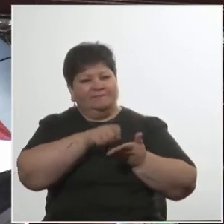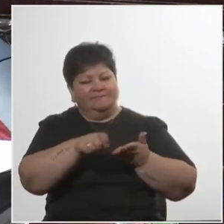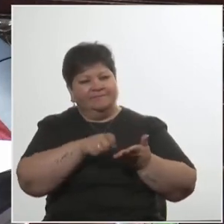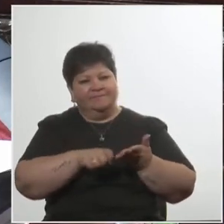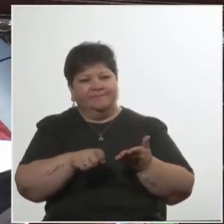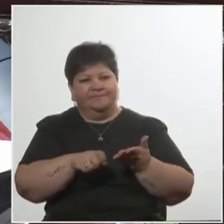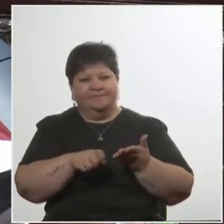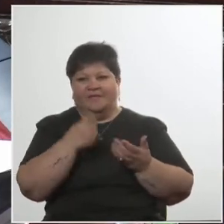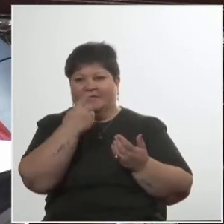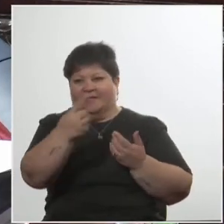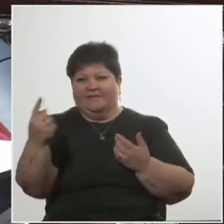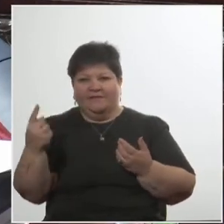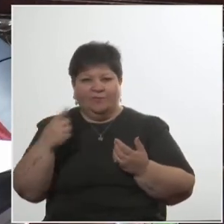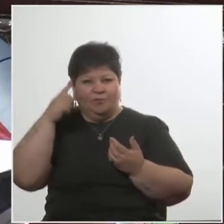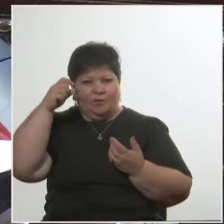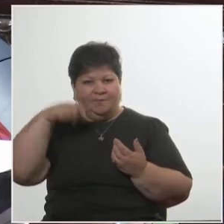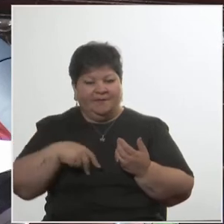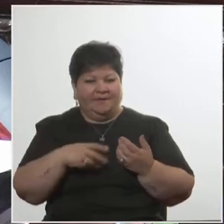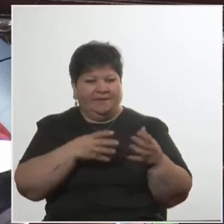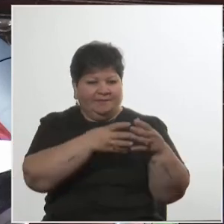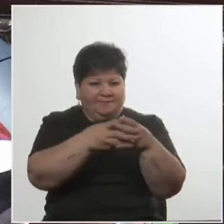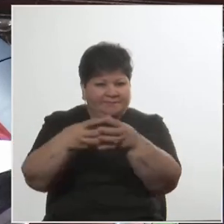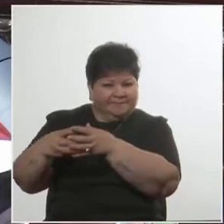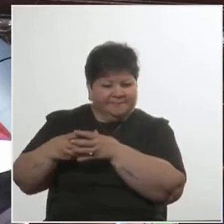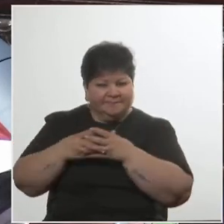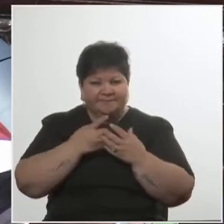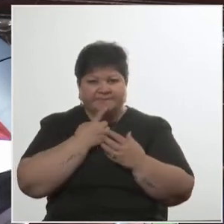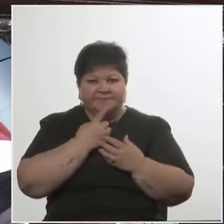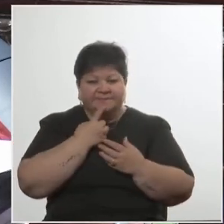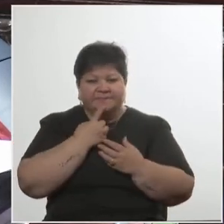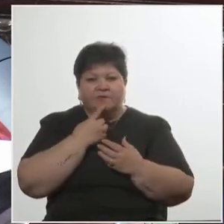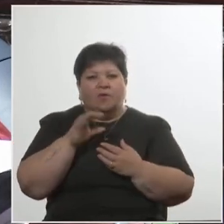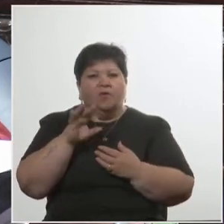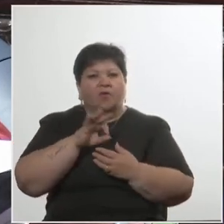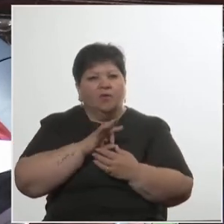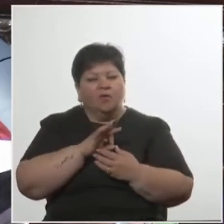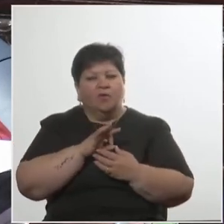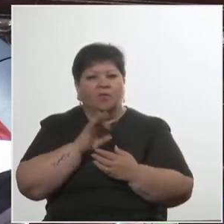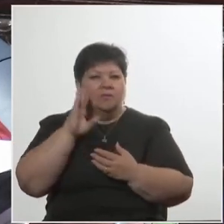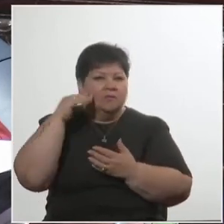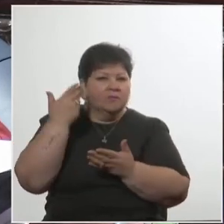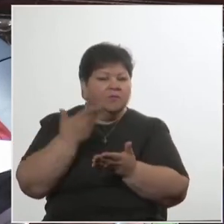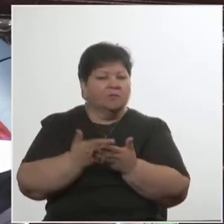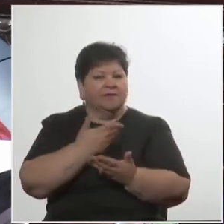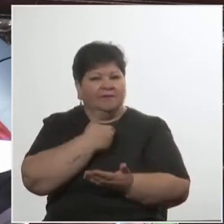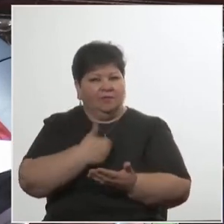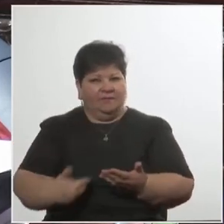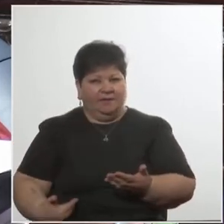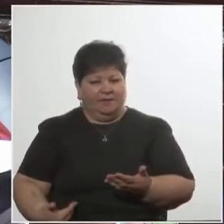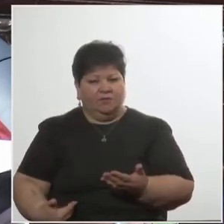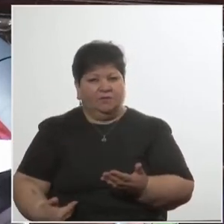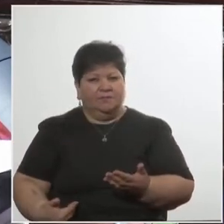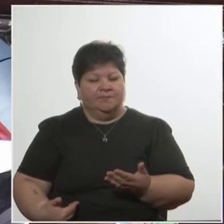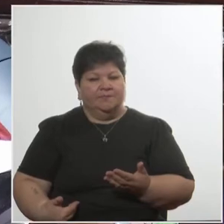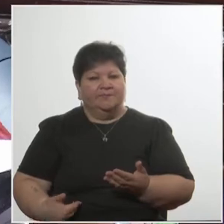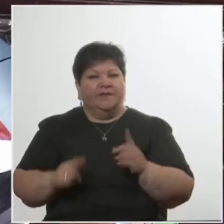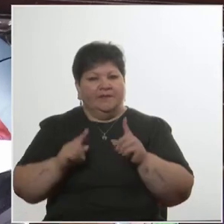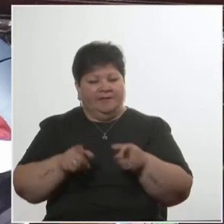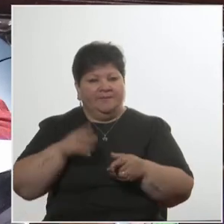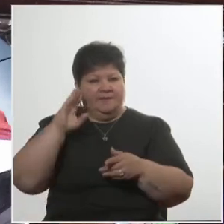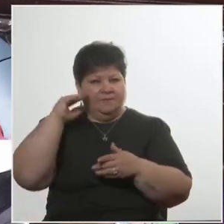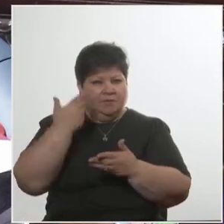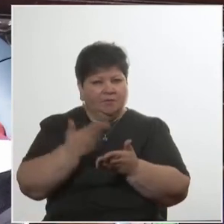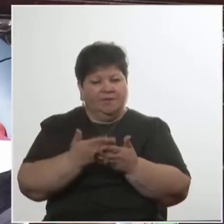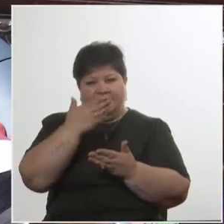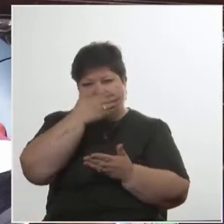cada una de las bancadas o en este caso la propuesta del gobierno y la propuesta del frente